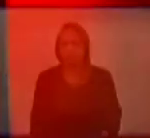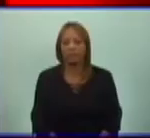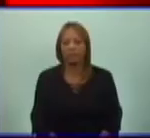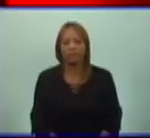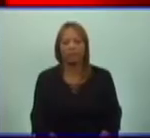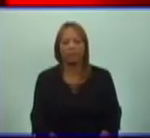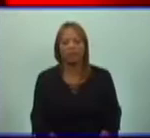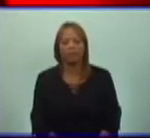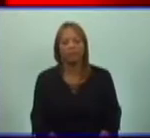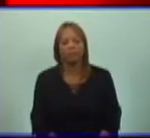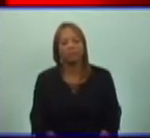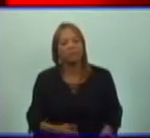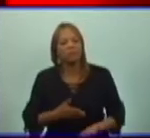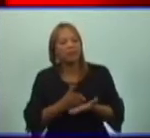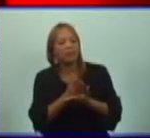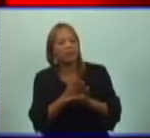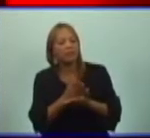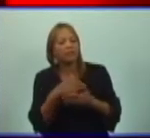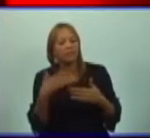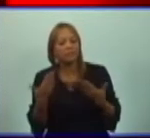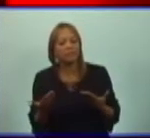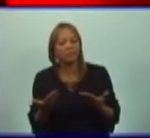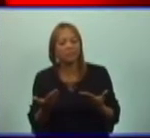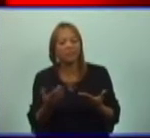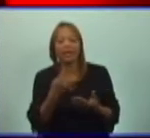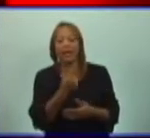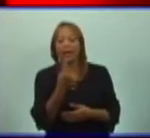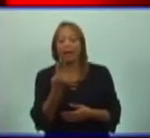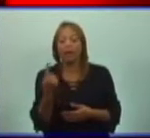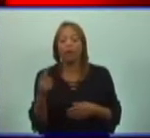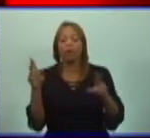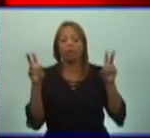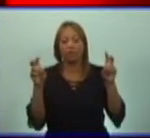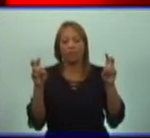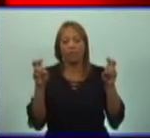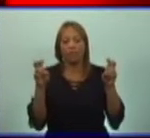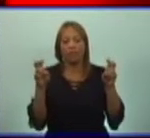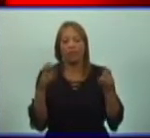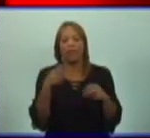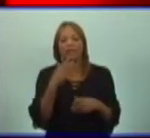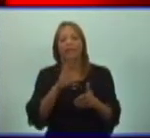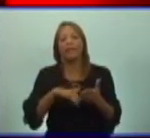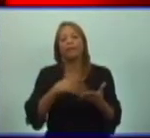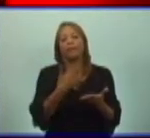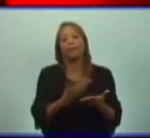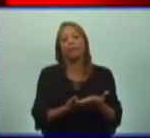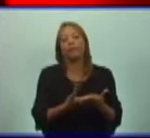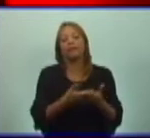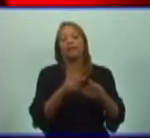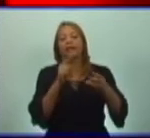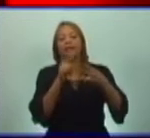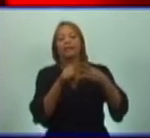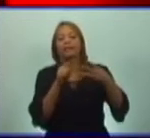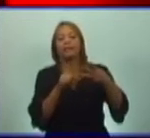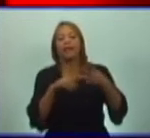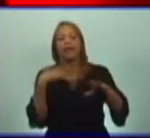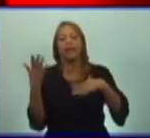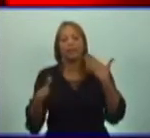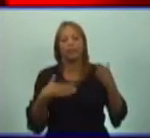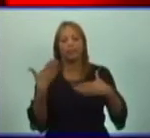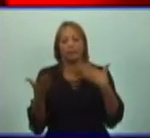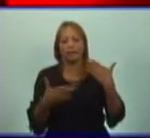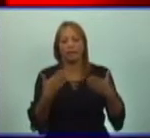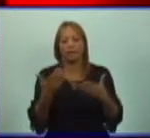Bueno, ¿qué sigue entonces? Cada uno de los temas tiene una propuesta de tres actividades.